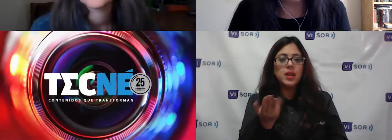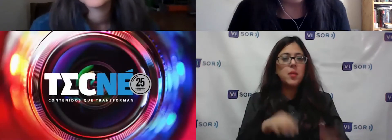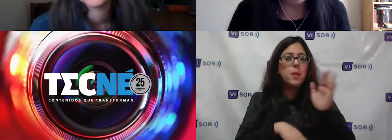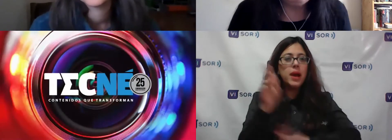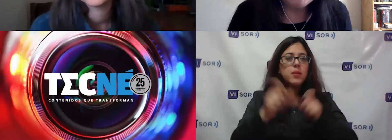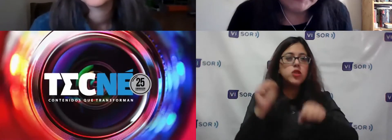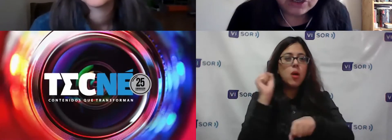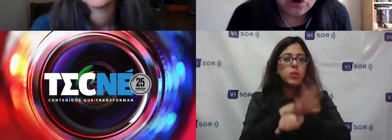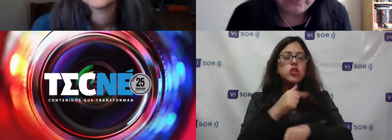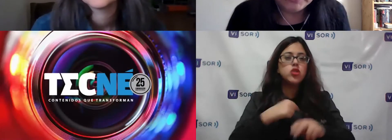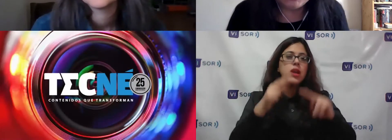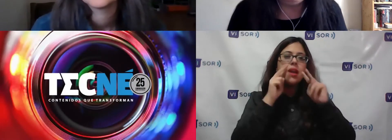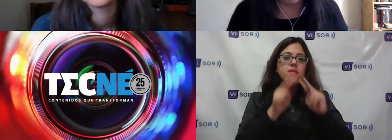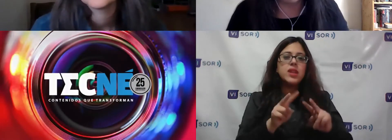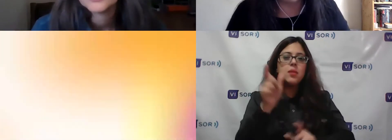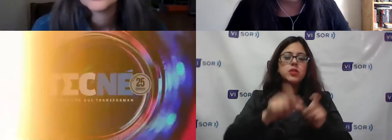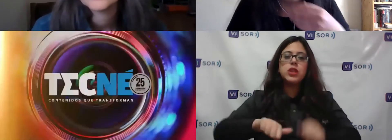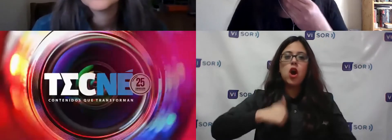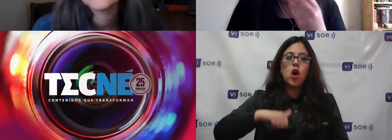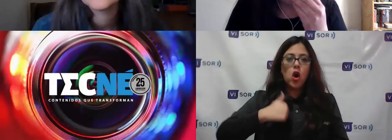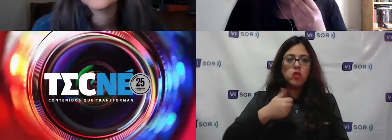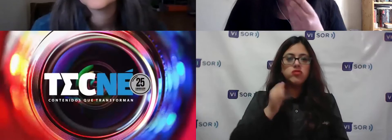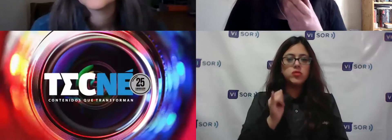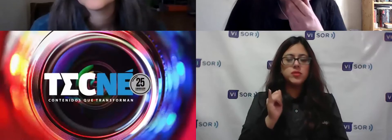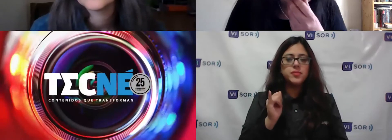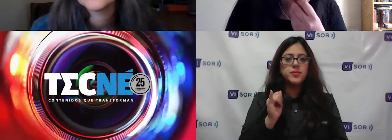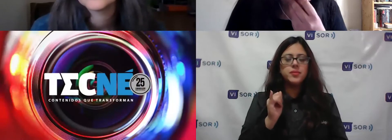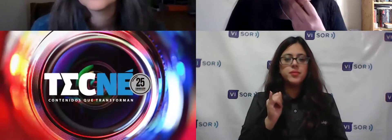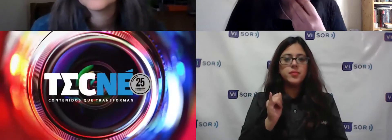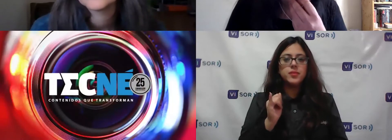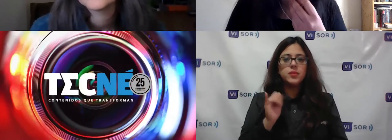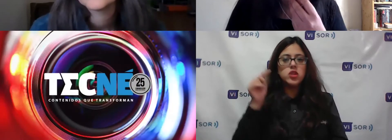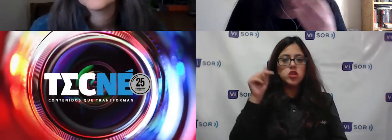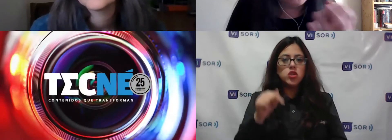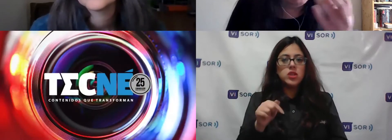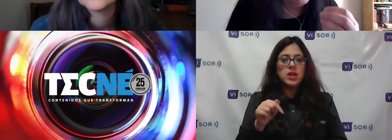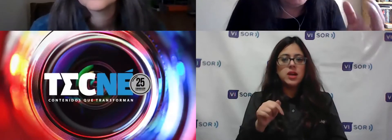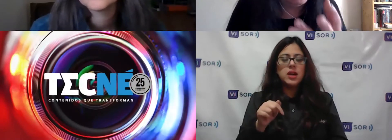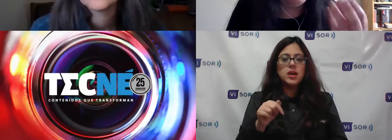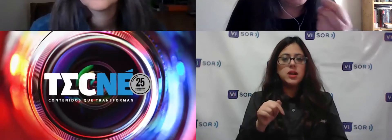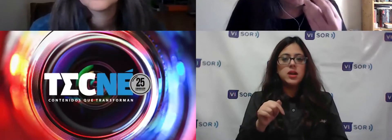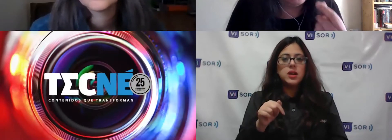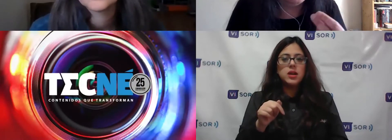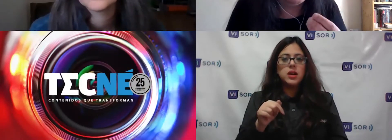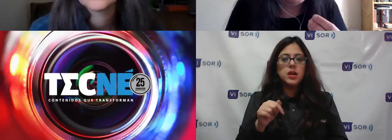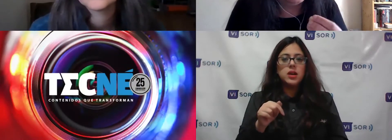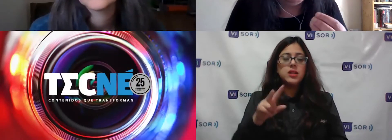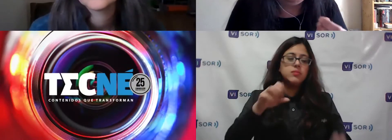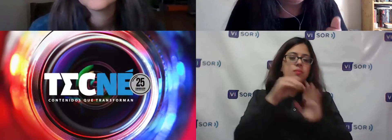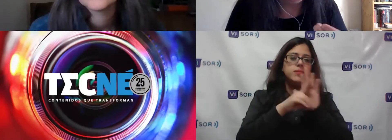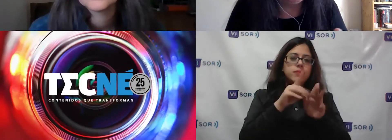estado viendo mucho como cineasta joven digamos no hoy día se están juntando mucho bueno quiero comentar tiene mucha